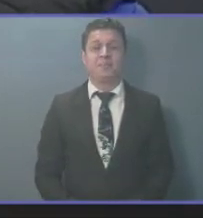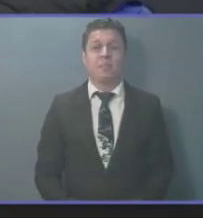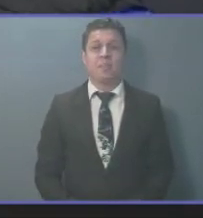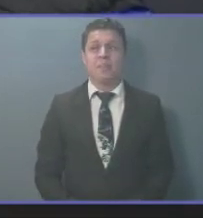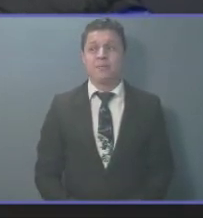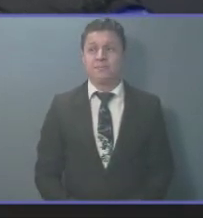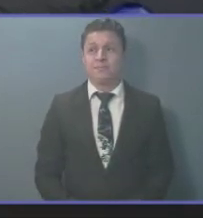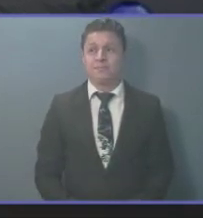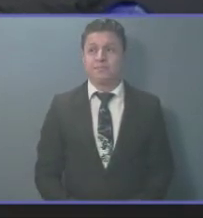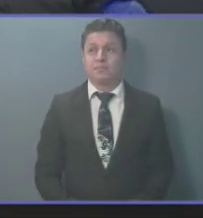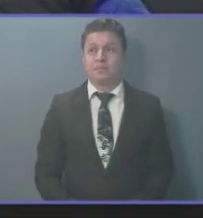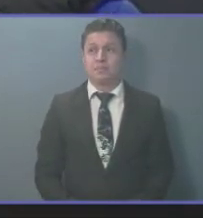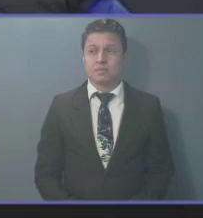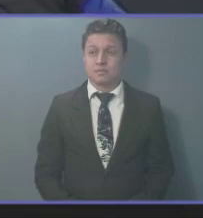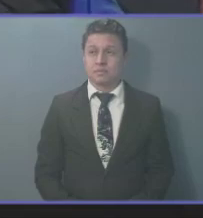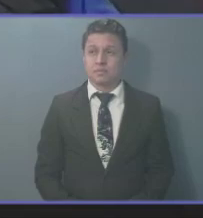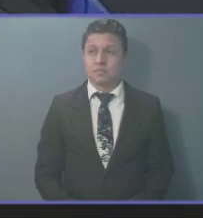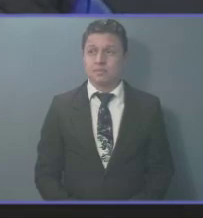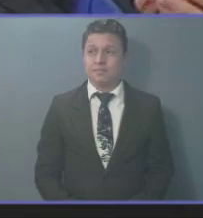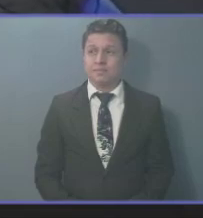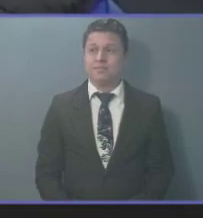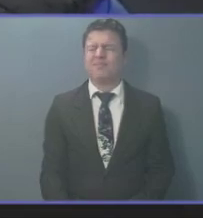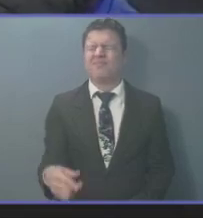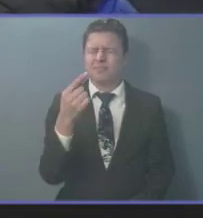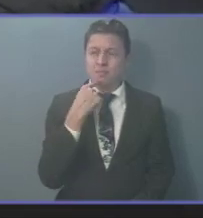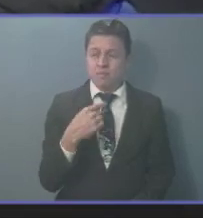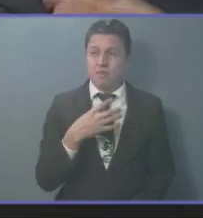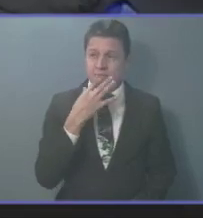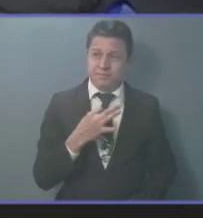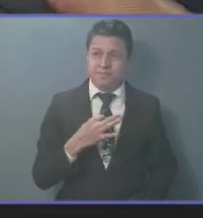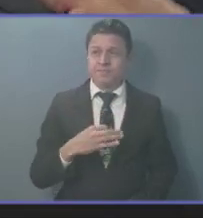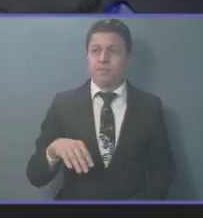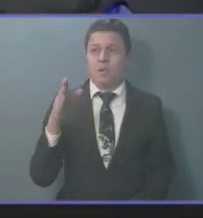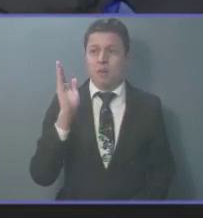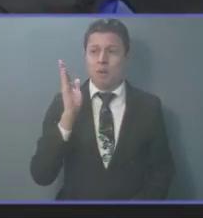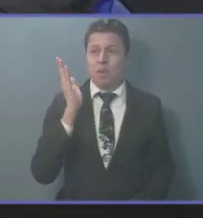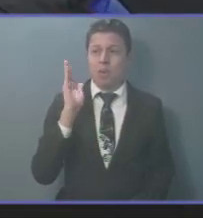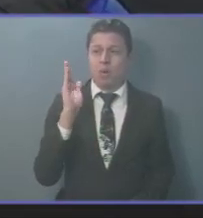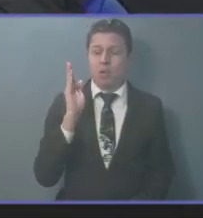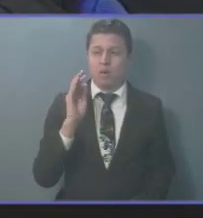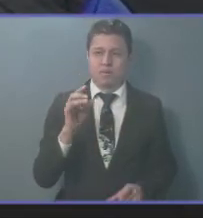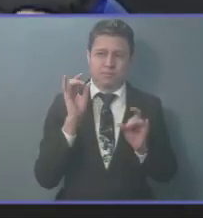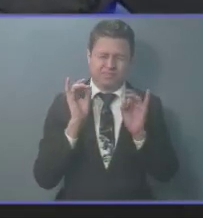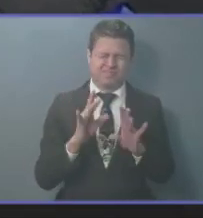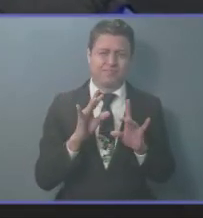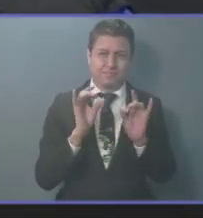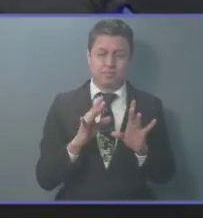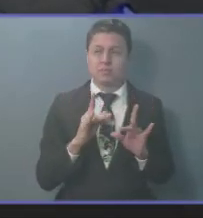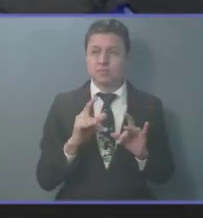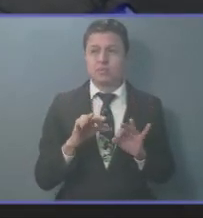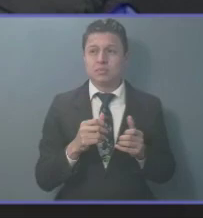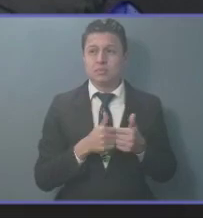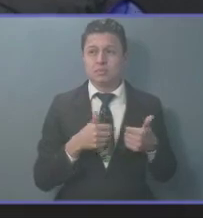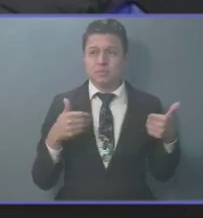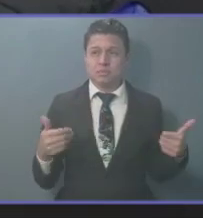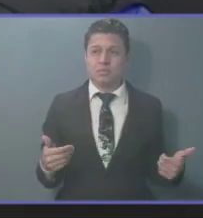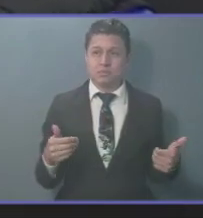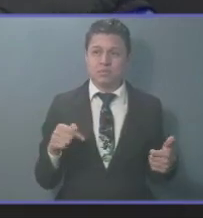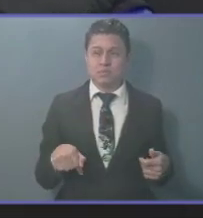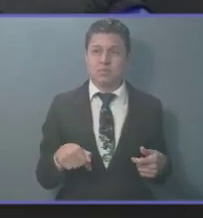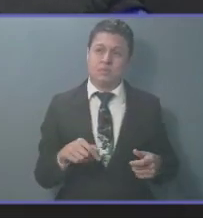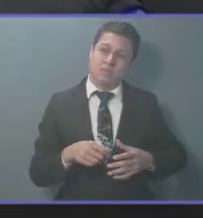¿quién está permanentemente con un discurso de odio y de separación de